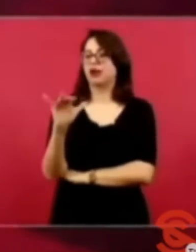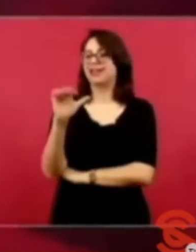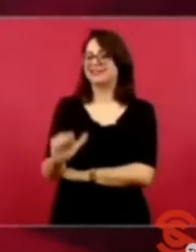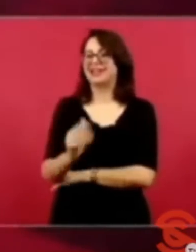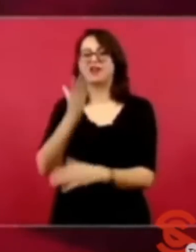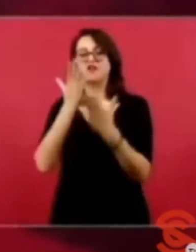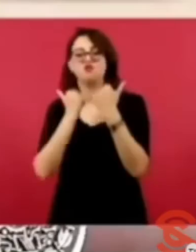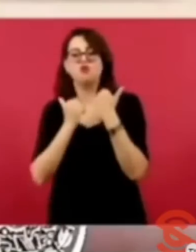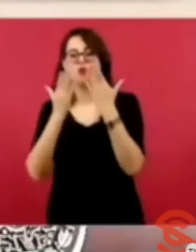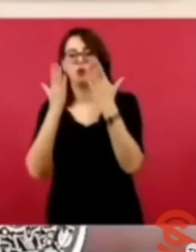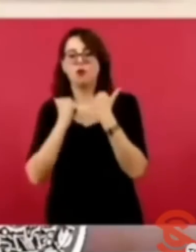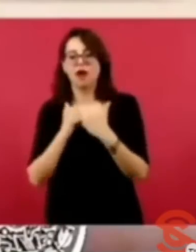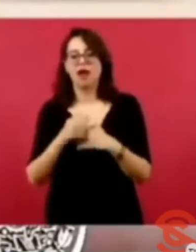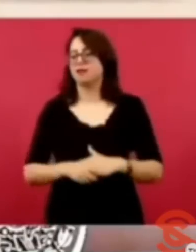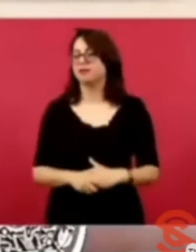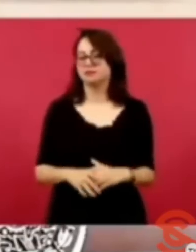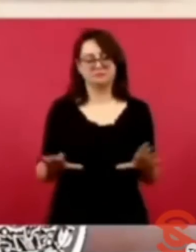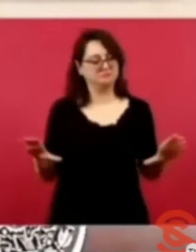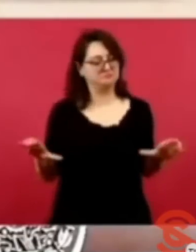oligarca,